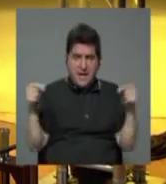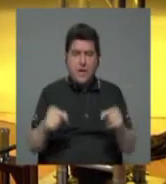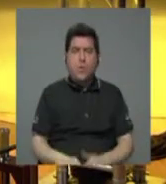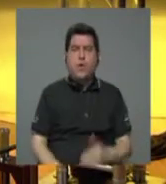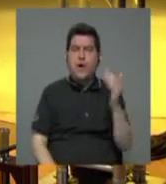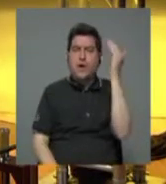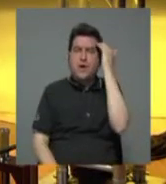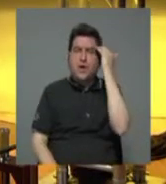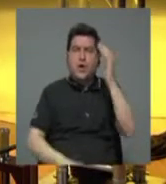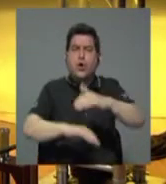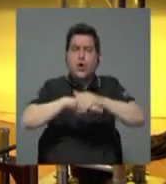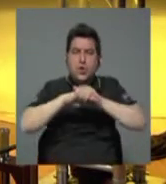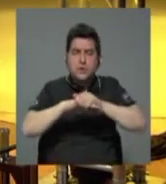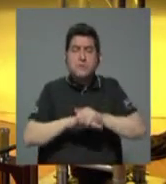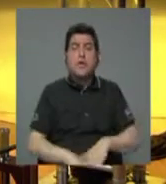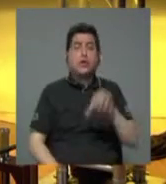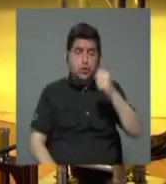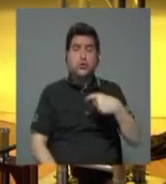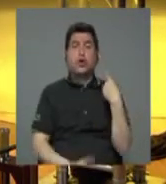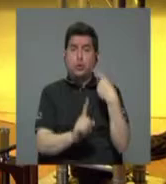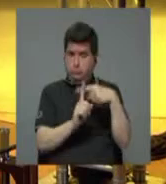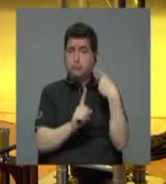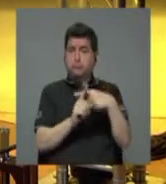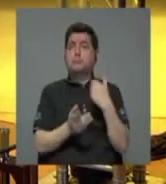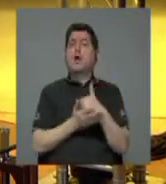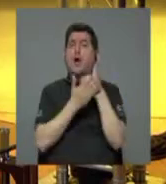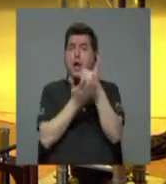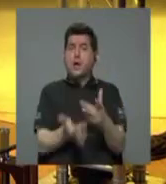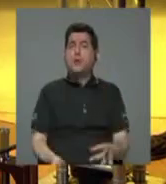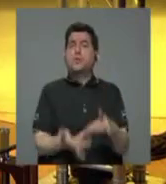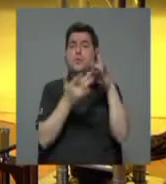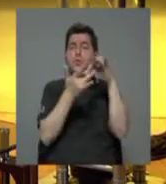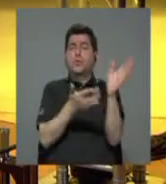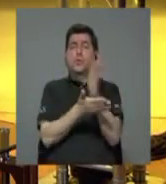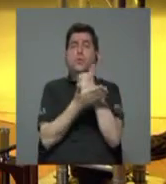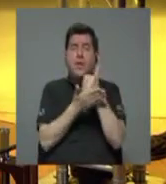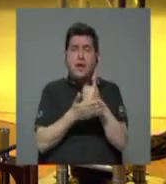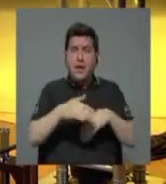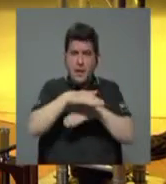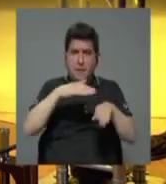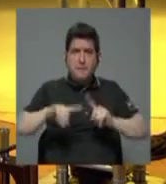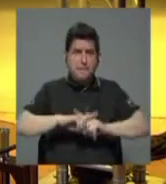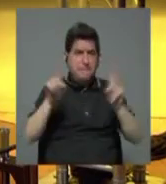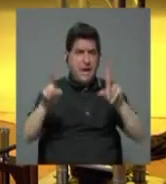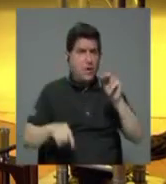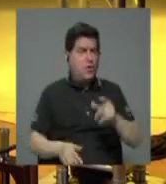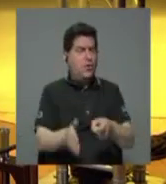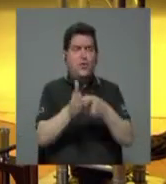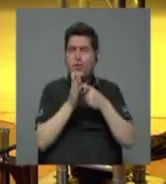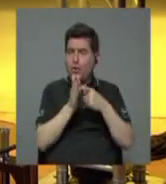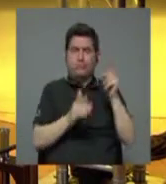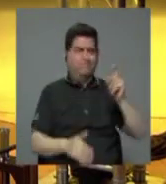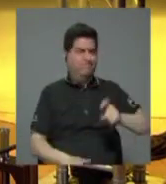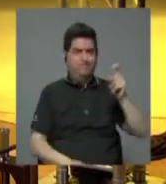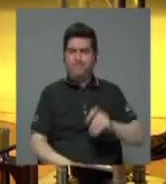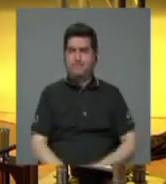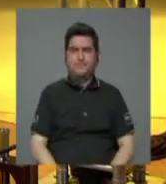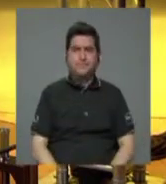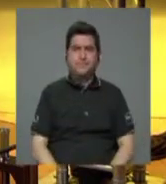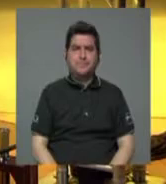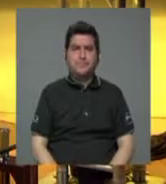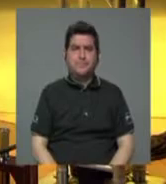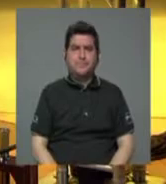inglés son un plus y ayudan especialmente en las partes básicas, pero no son un requisito indispensable.